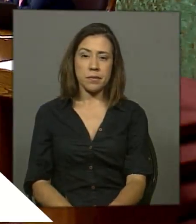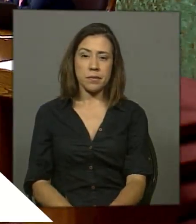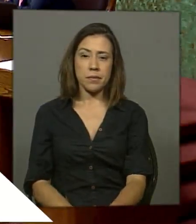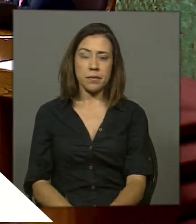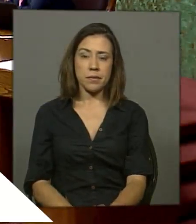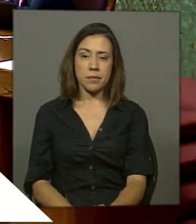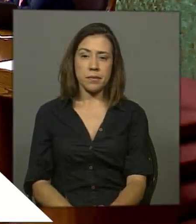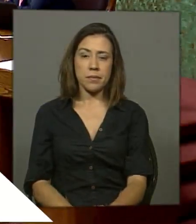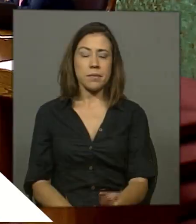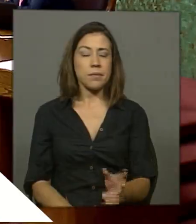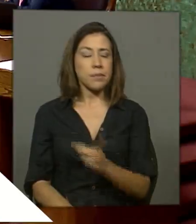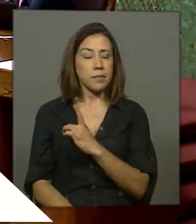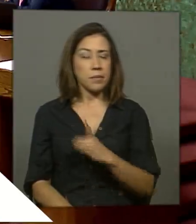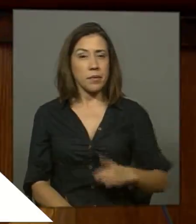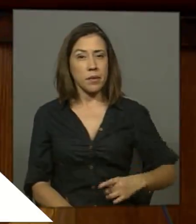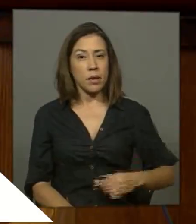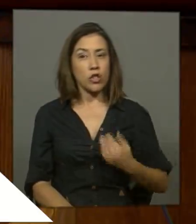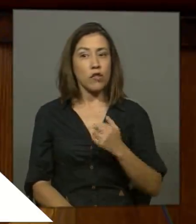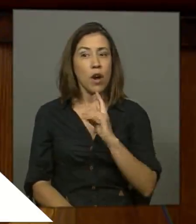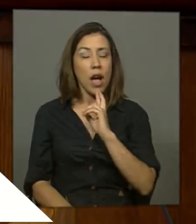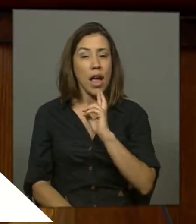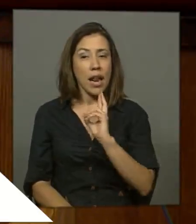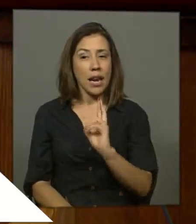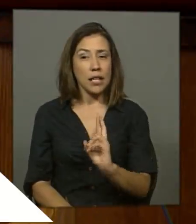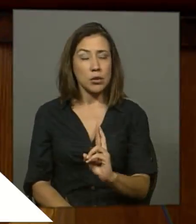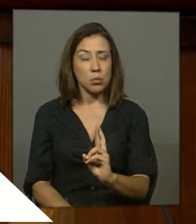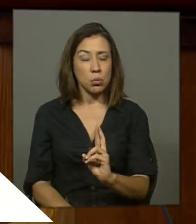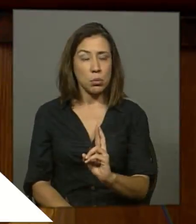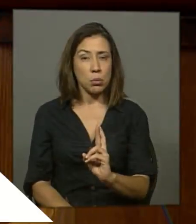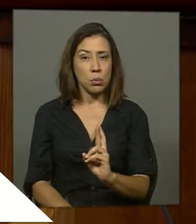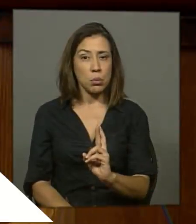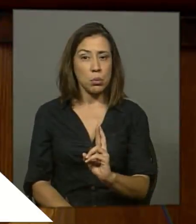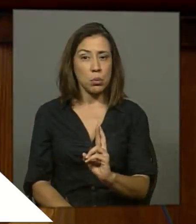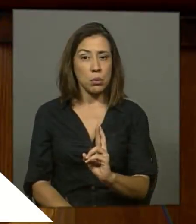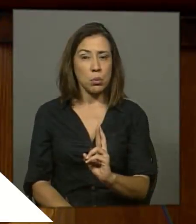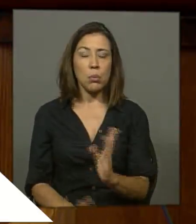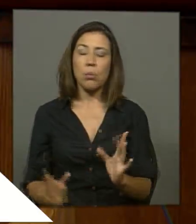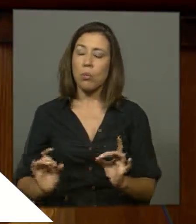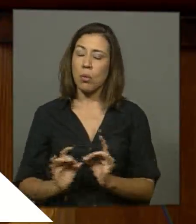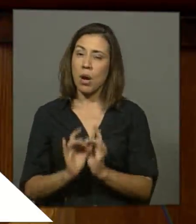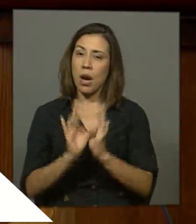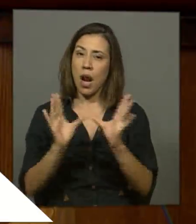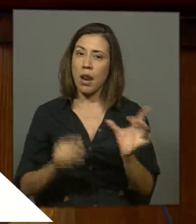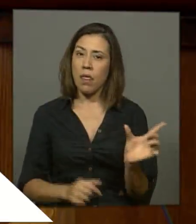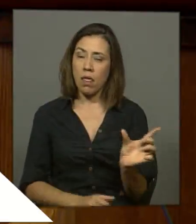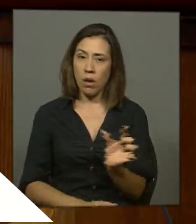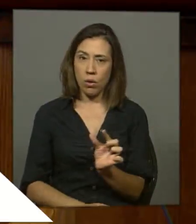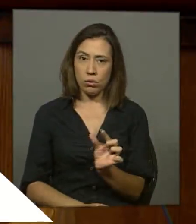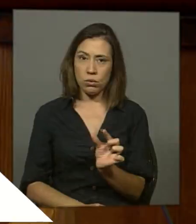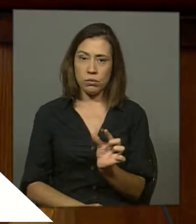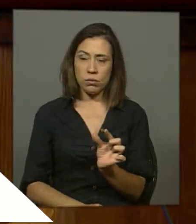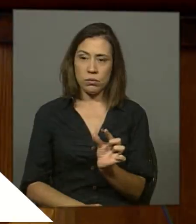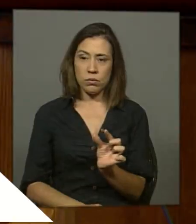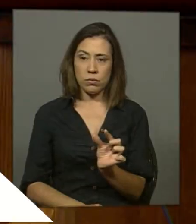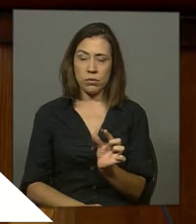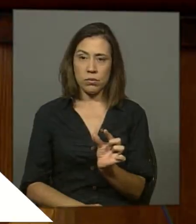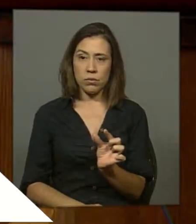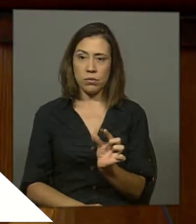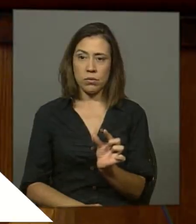ayuda diputado le voy a responder con mucha Claridad y brevemente